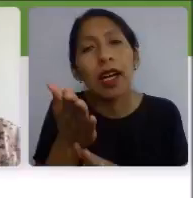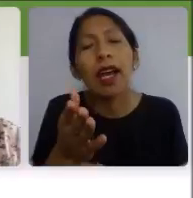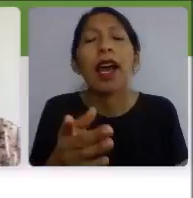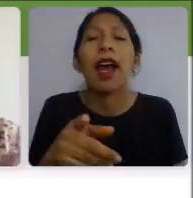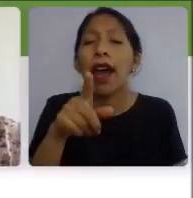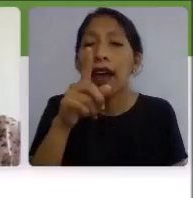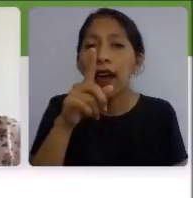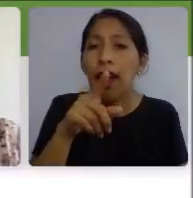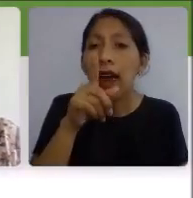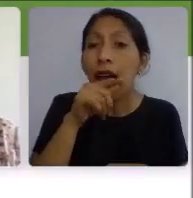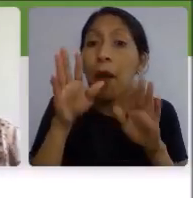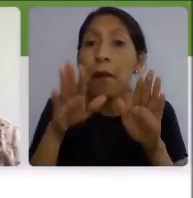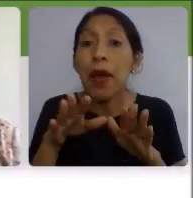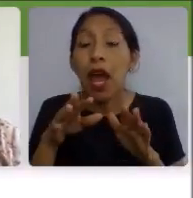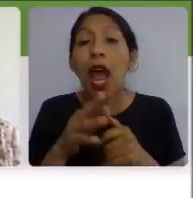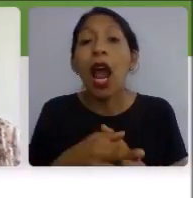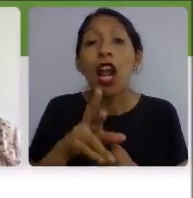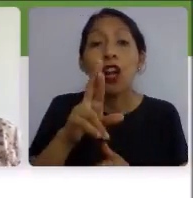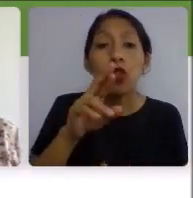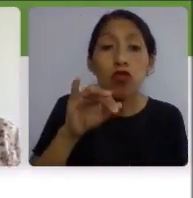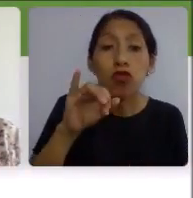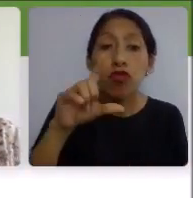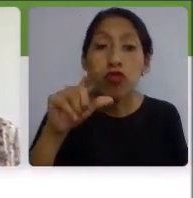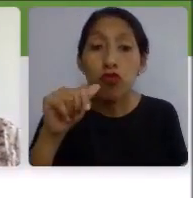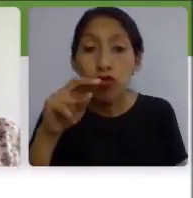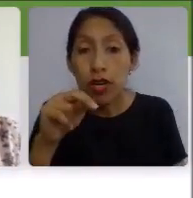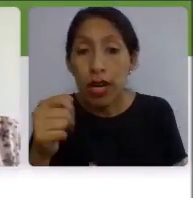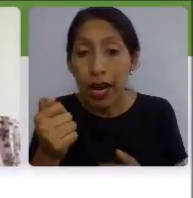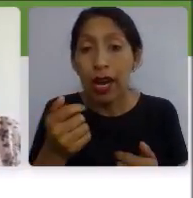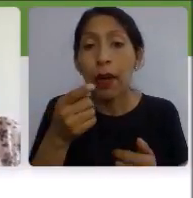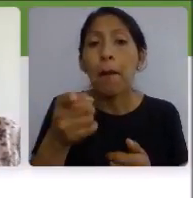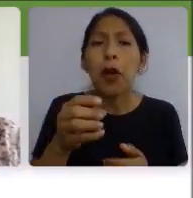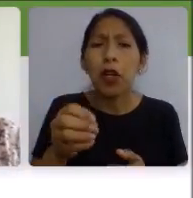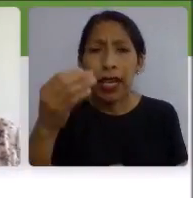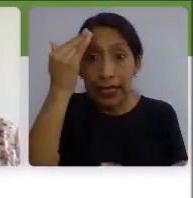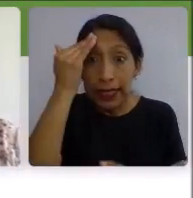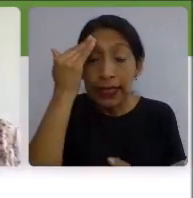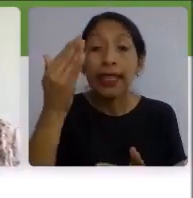naturaleza, me quiero enfocar en Rutland porque sé que ahí está la masa